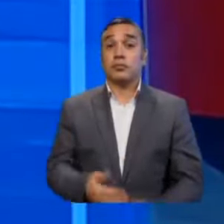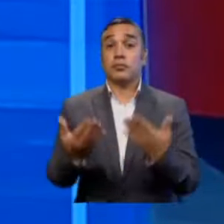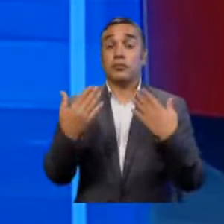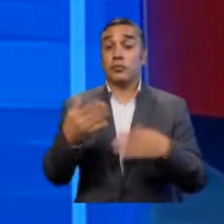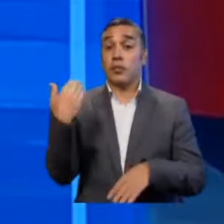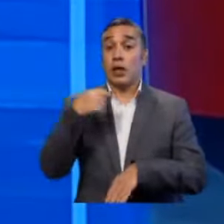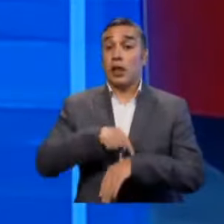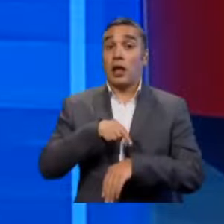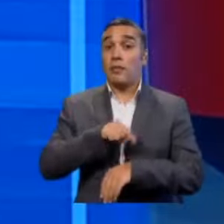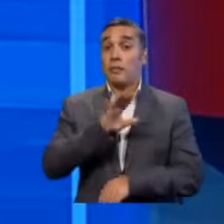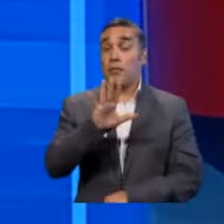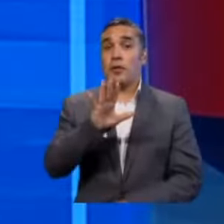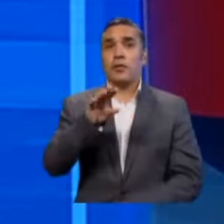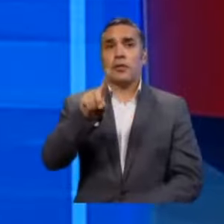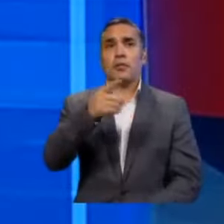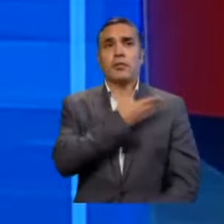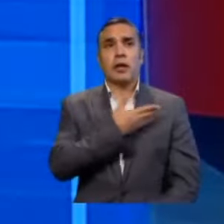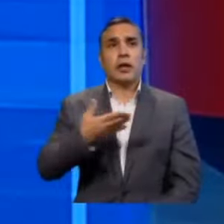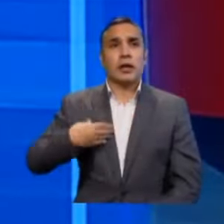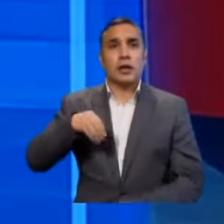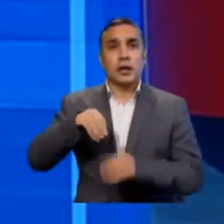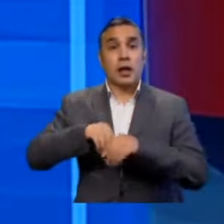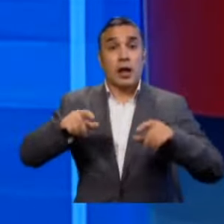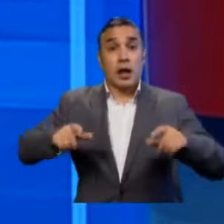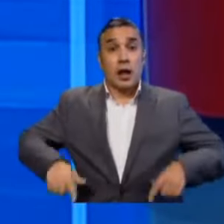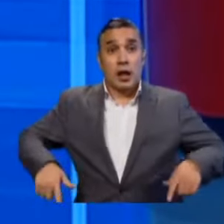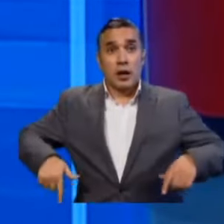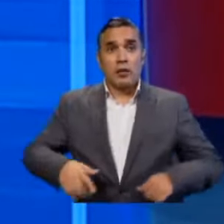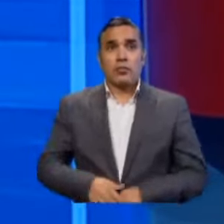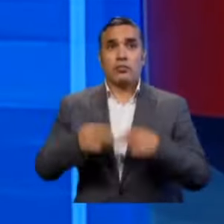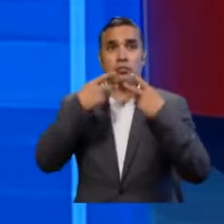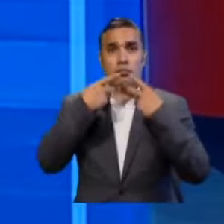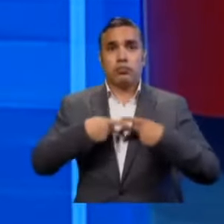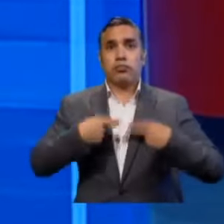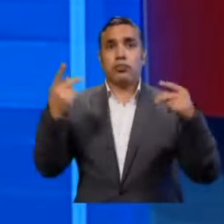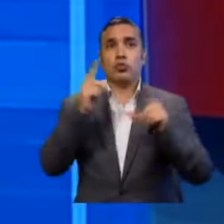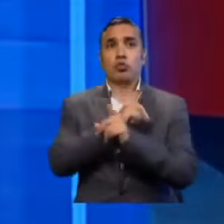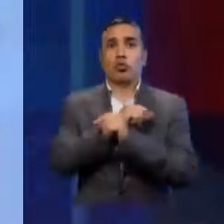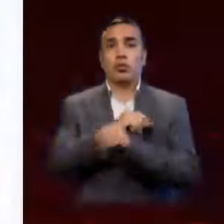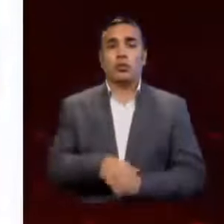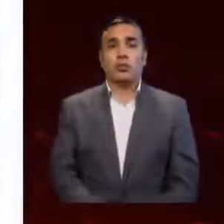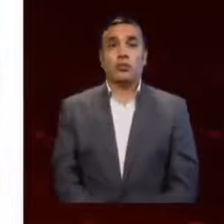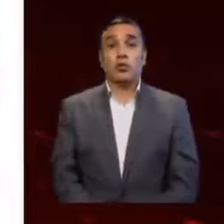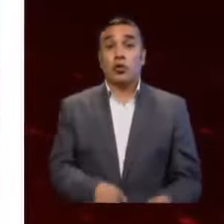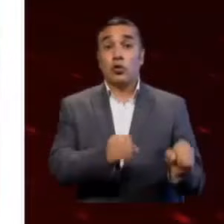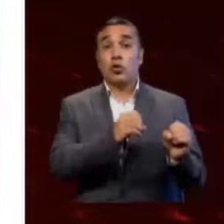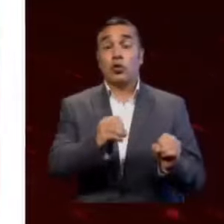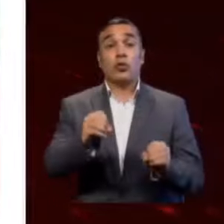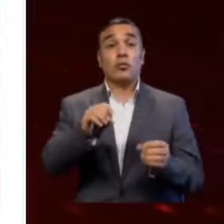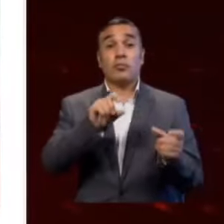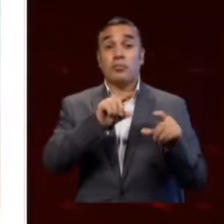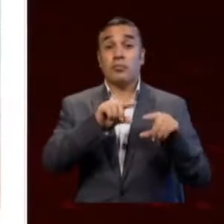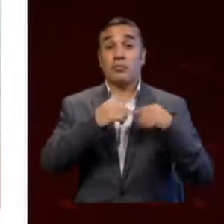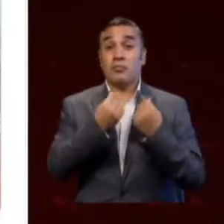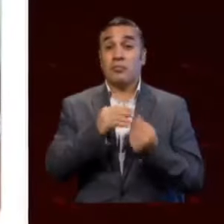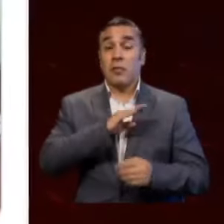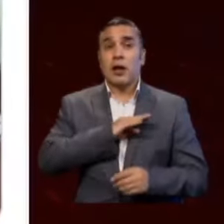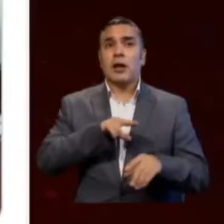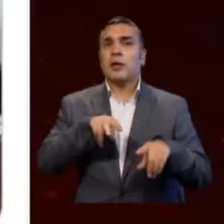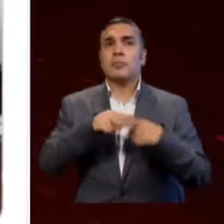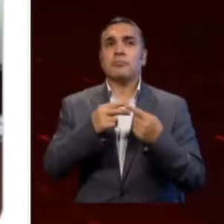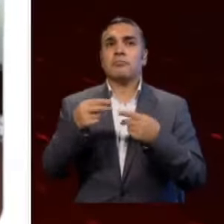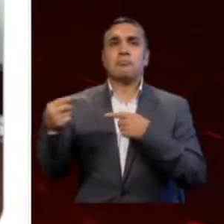hace pocos minutos, el presidente de la República, Lenín Moreno, publicó en Twitter que organizaciones criminales realizan